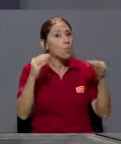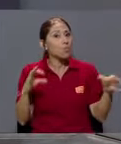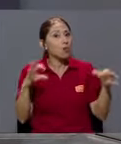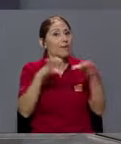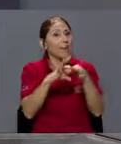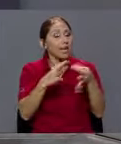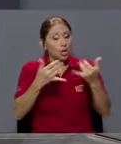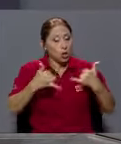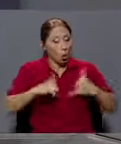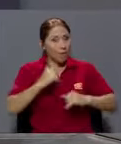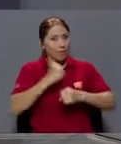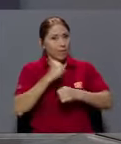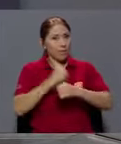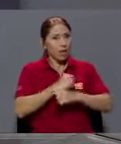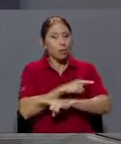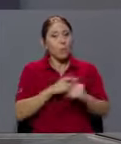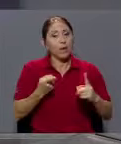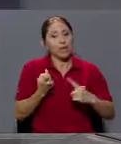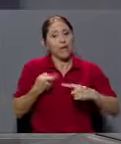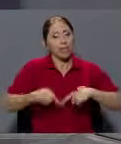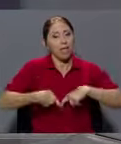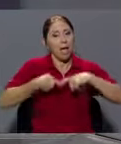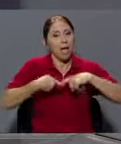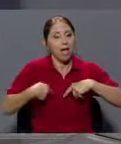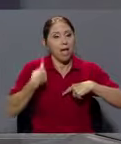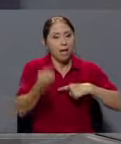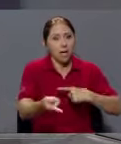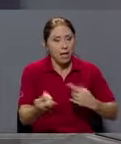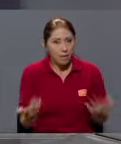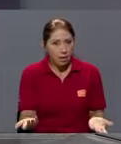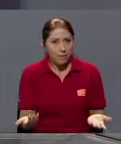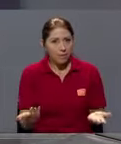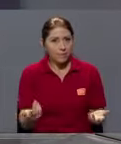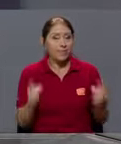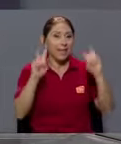trabajando mucho en ello, pero todavía hay muchísimo que hacer. Y pues